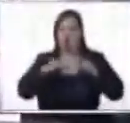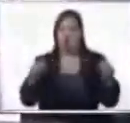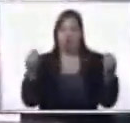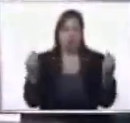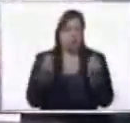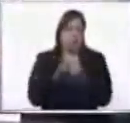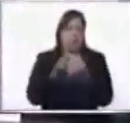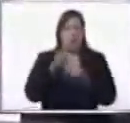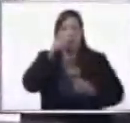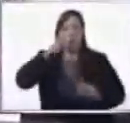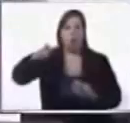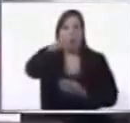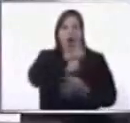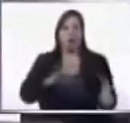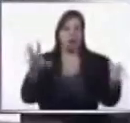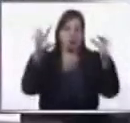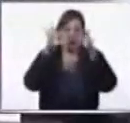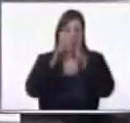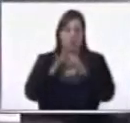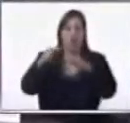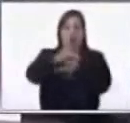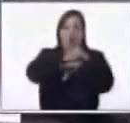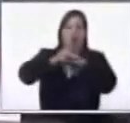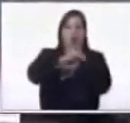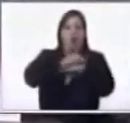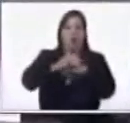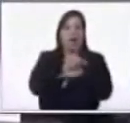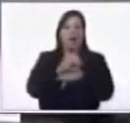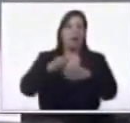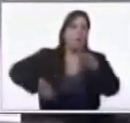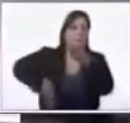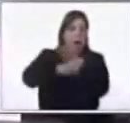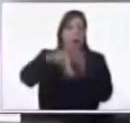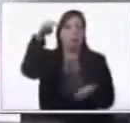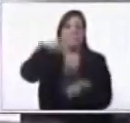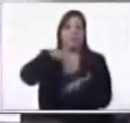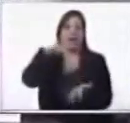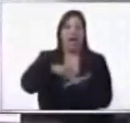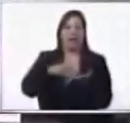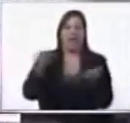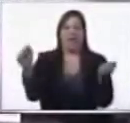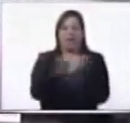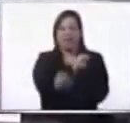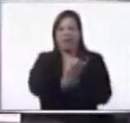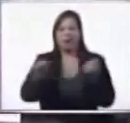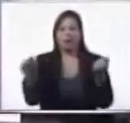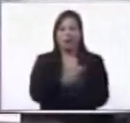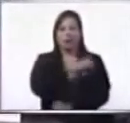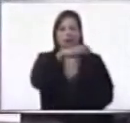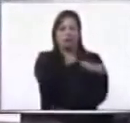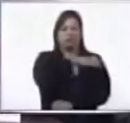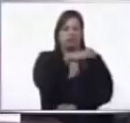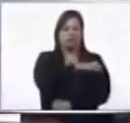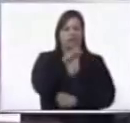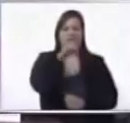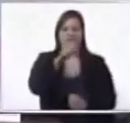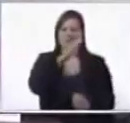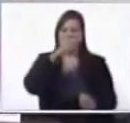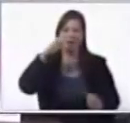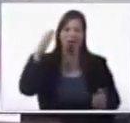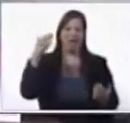el pueblo a gobernar Miranda, que lo ha destruido el fascista